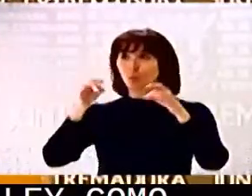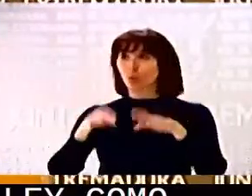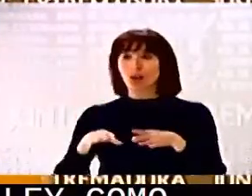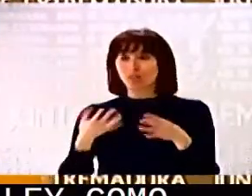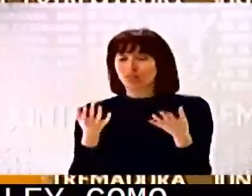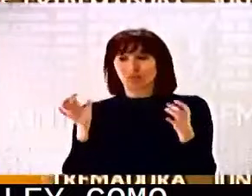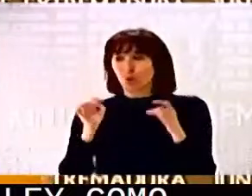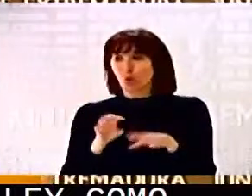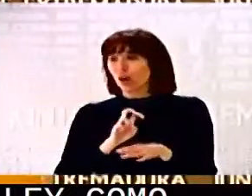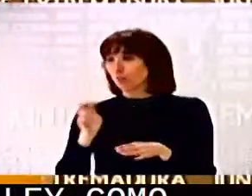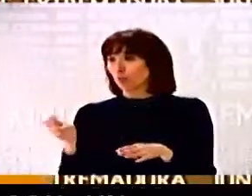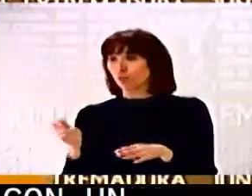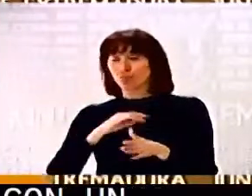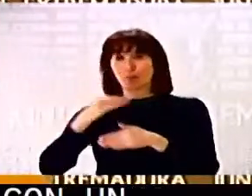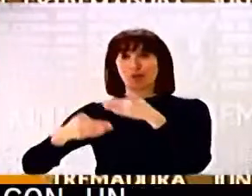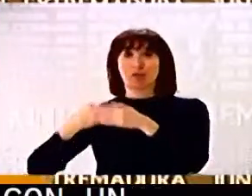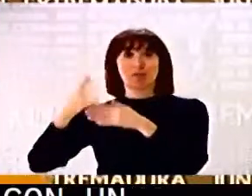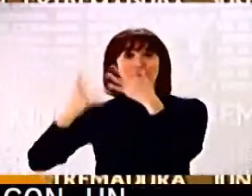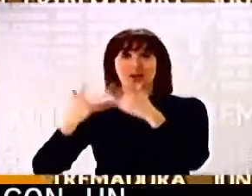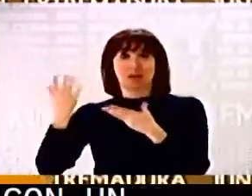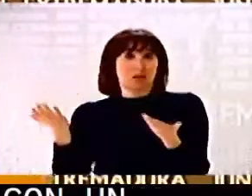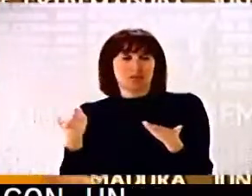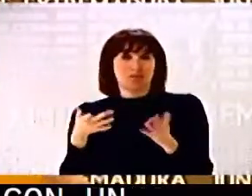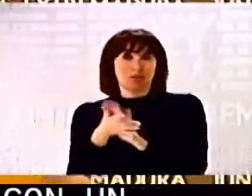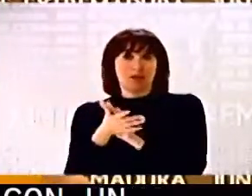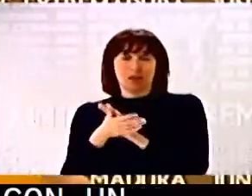ver con un procedimiento administrativo que no se puede hacer.